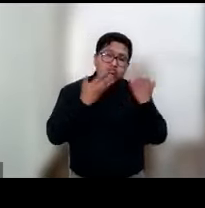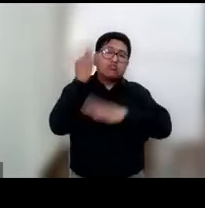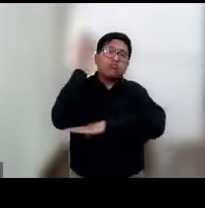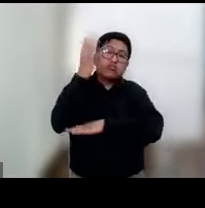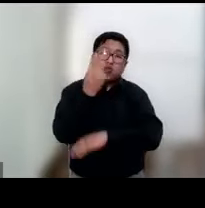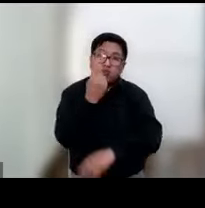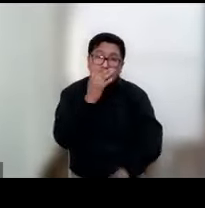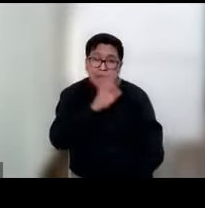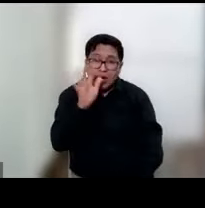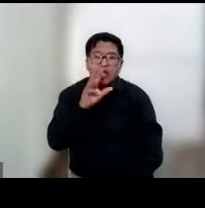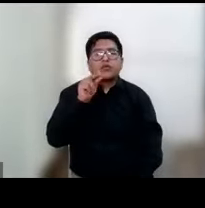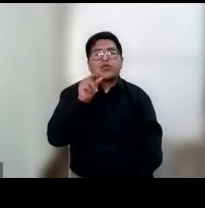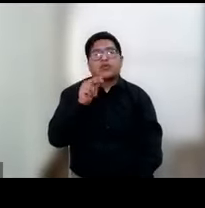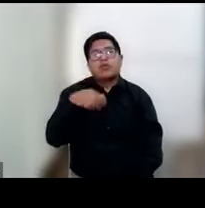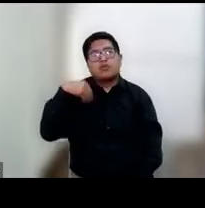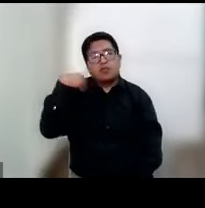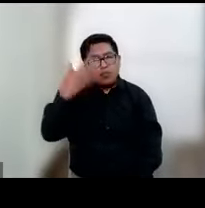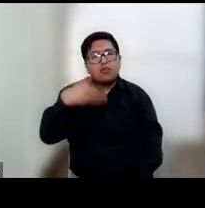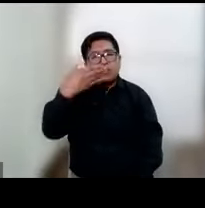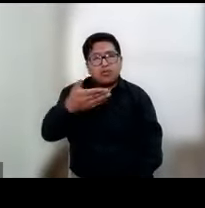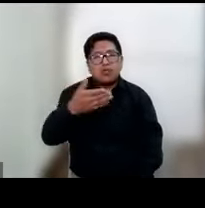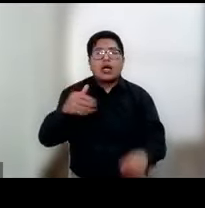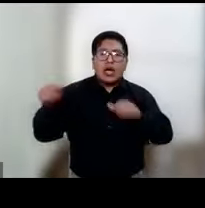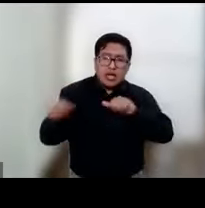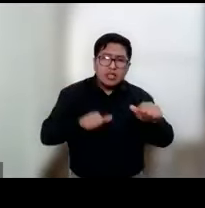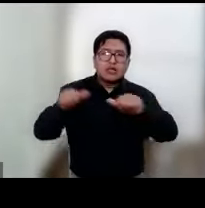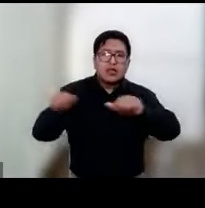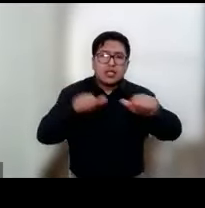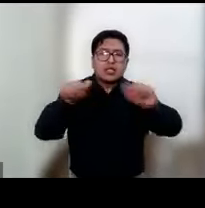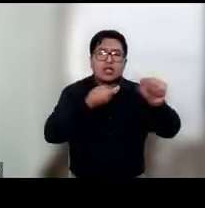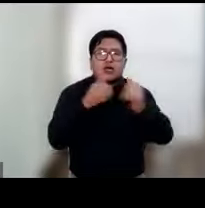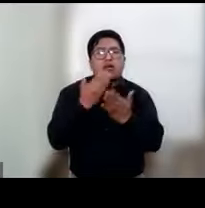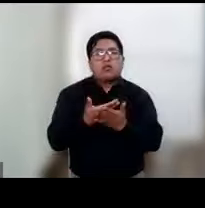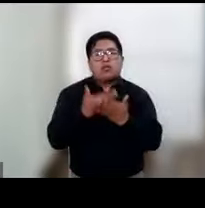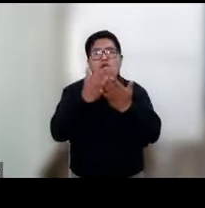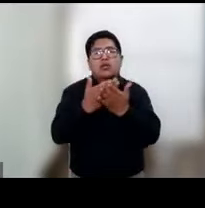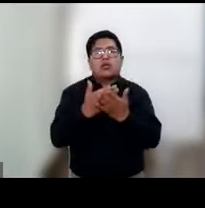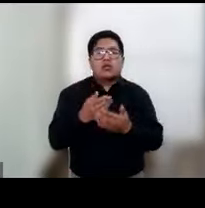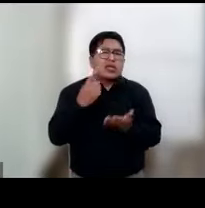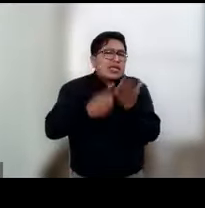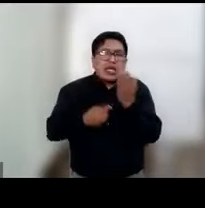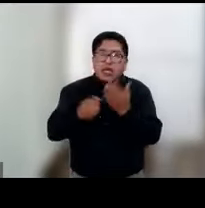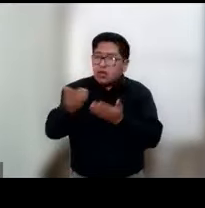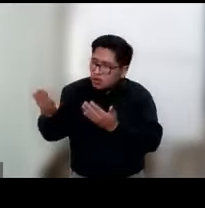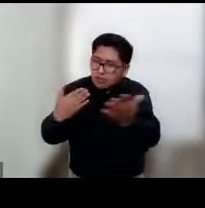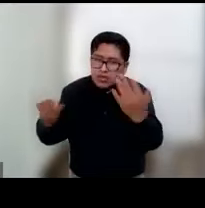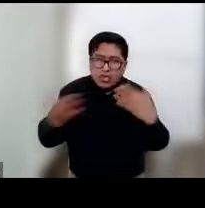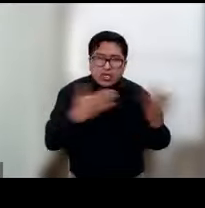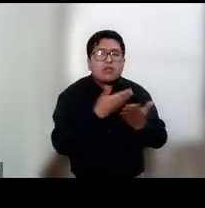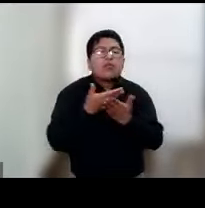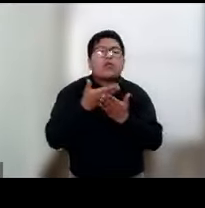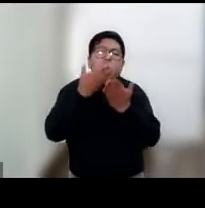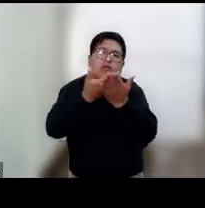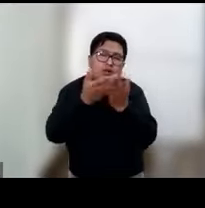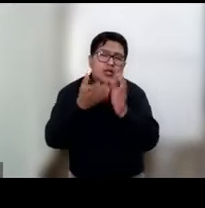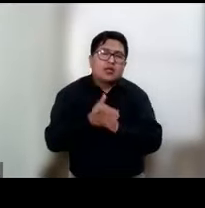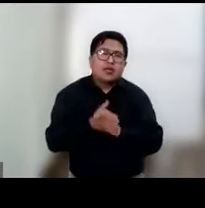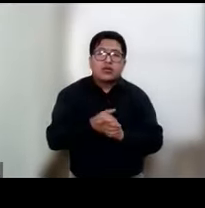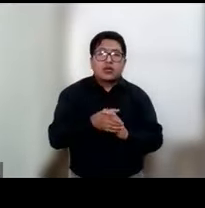también empezar a generar espacios de proponernos lo que proponemos para mejorar estamos fortaleciendo en la